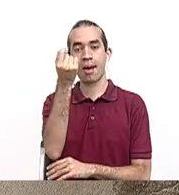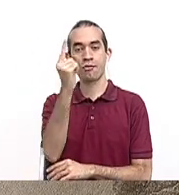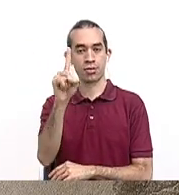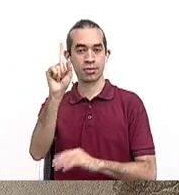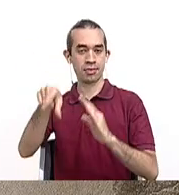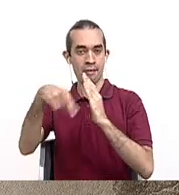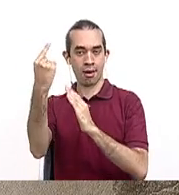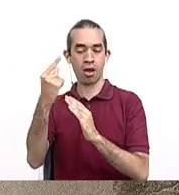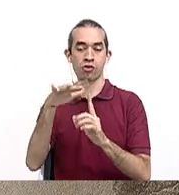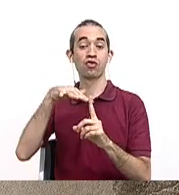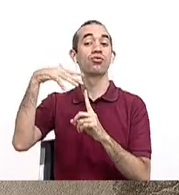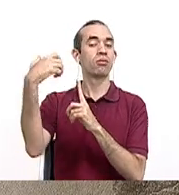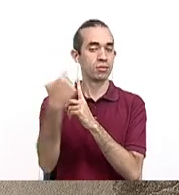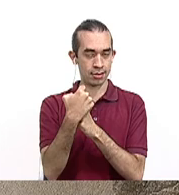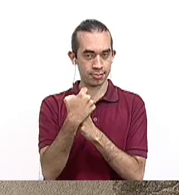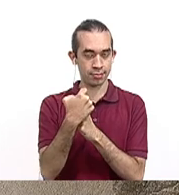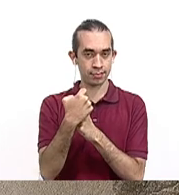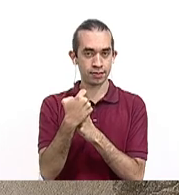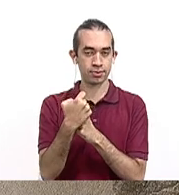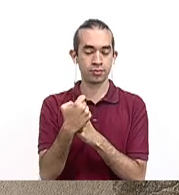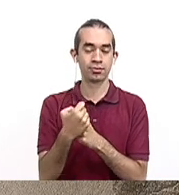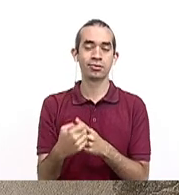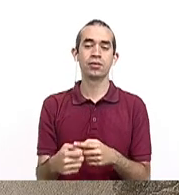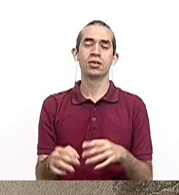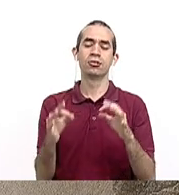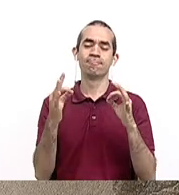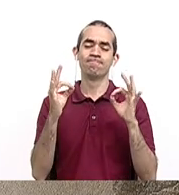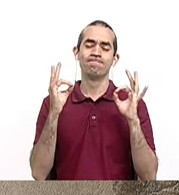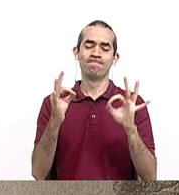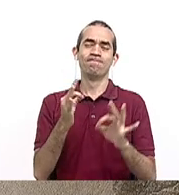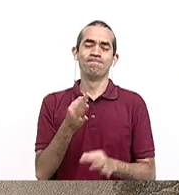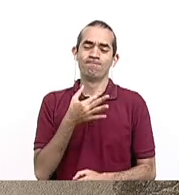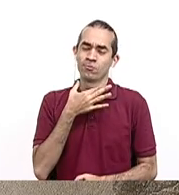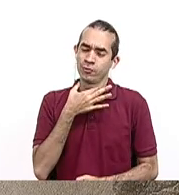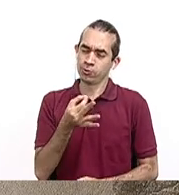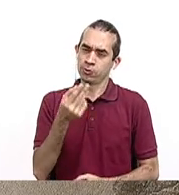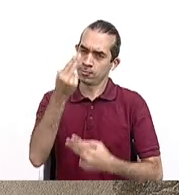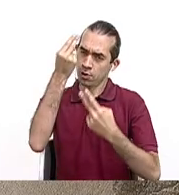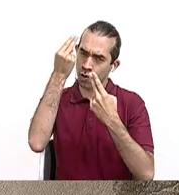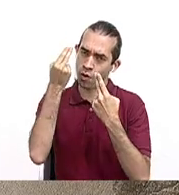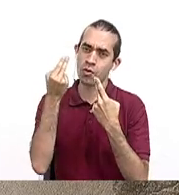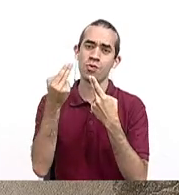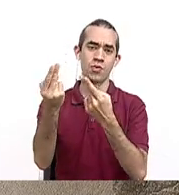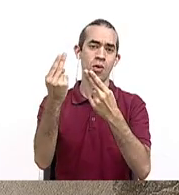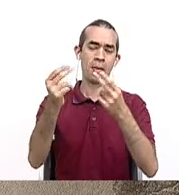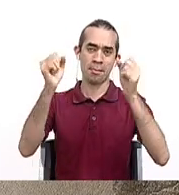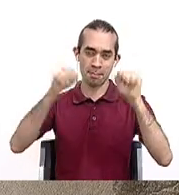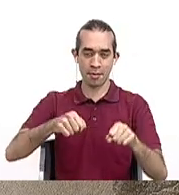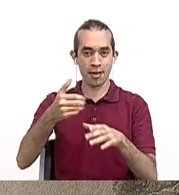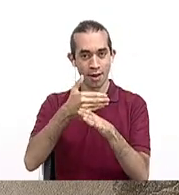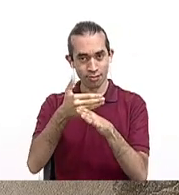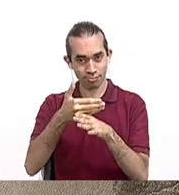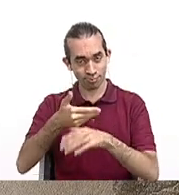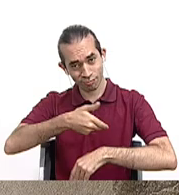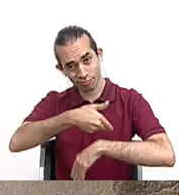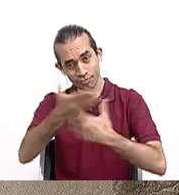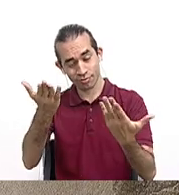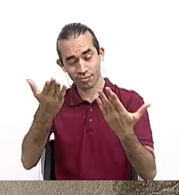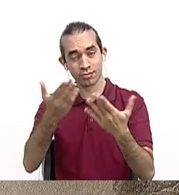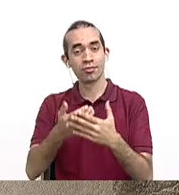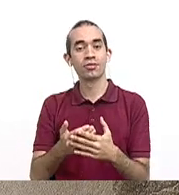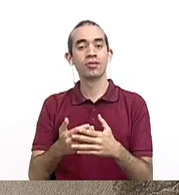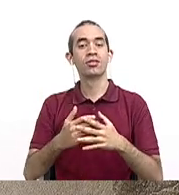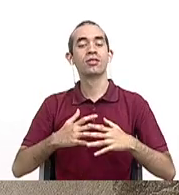en estudios sociales esto es algo que nos complace muchísimo y es un honor también para nosotros el poder acompañarles en este